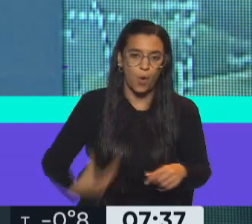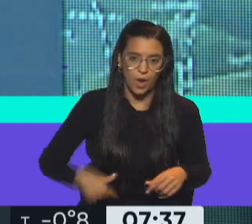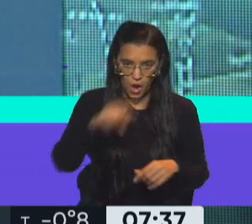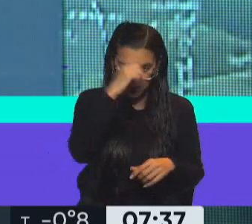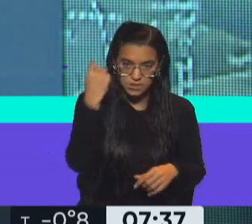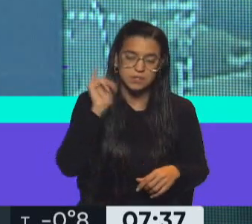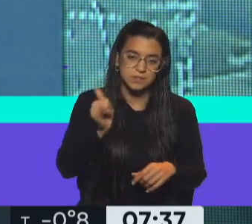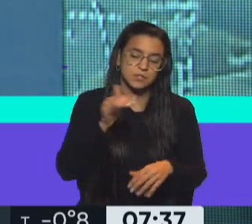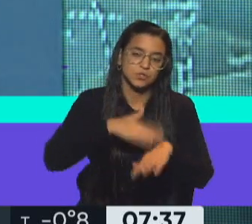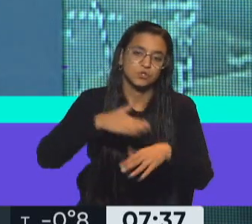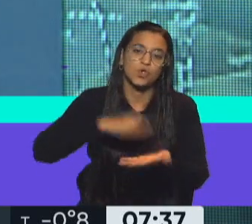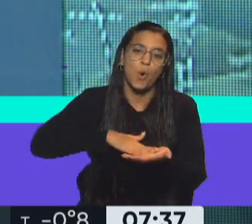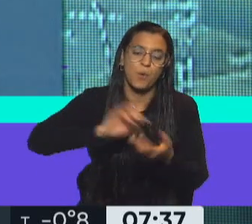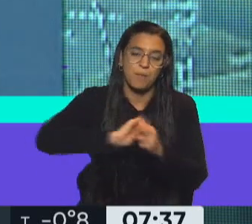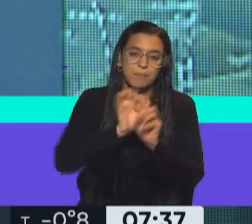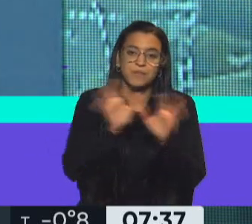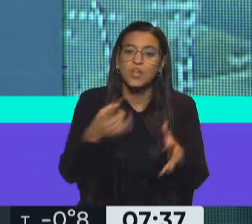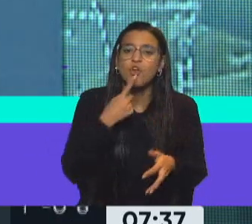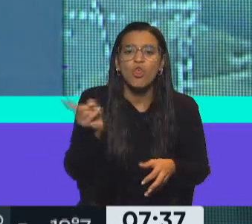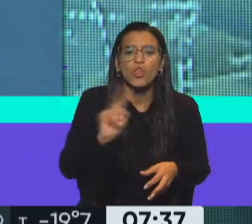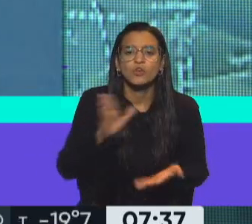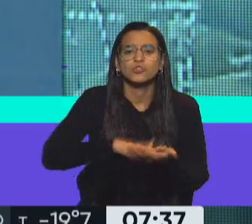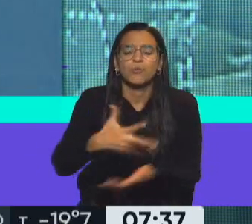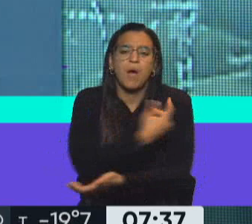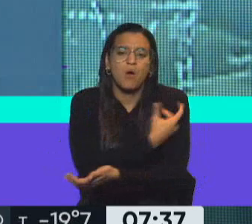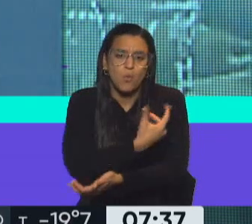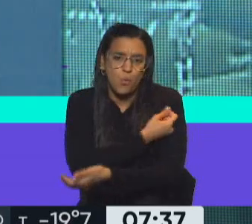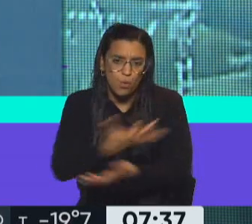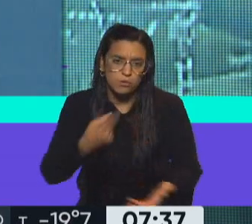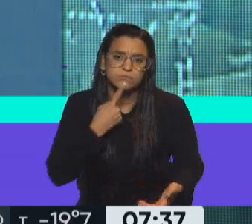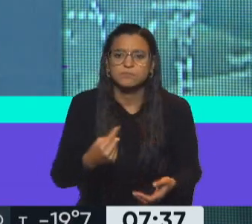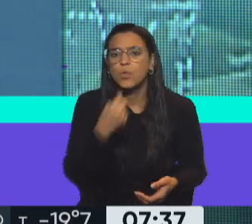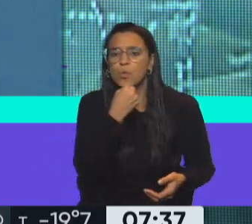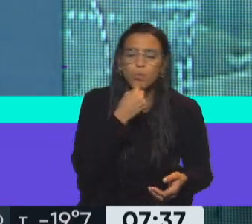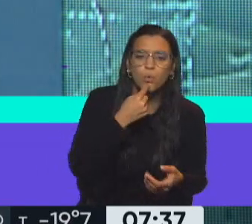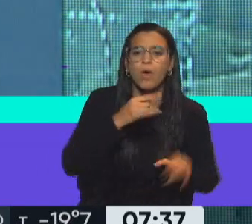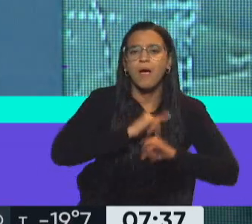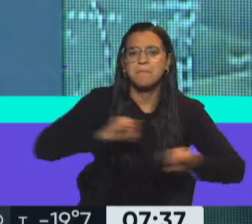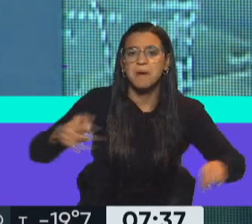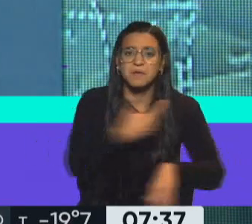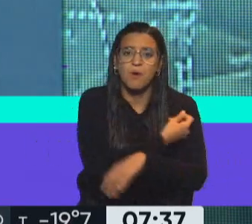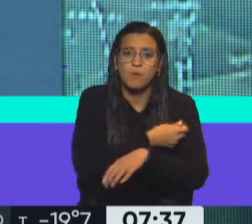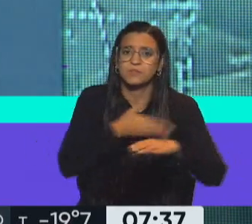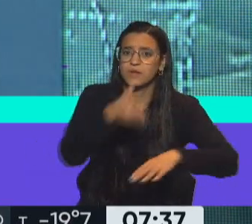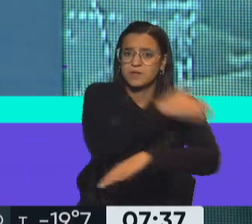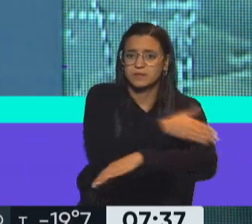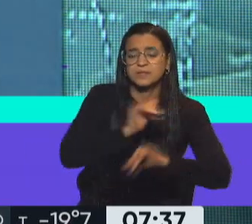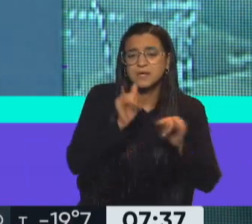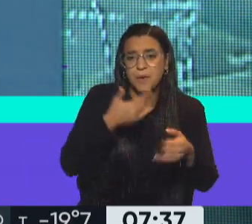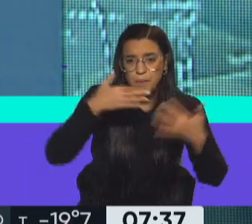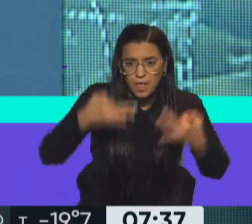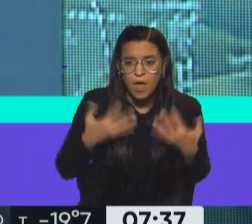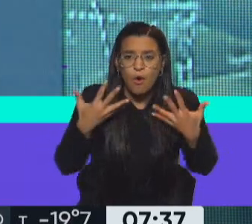nacional de la pandemia. No hizo referencia a las vacunas en el sentido de haber cuestionado la campaña de vacunación. Sí es cierto